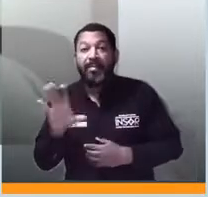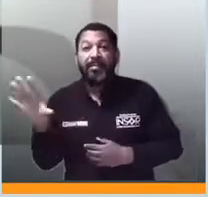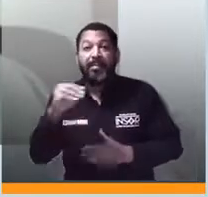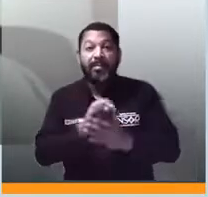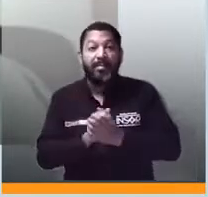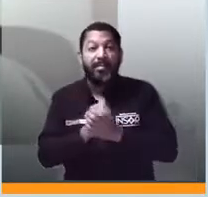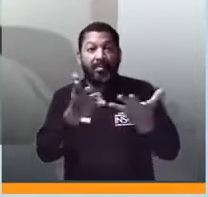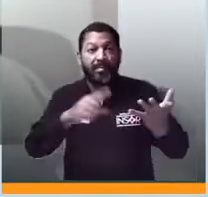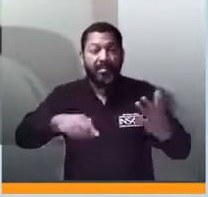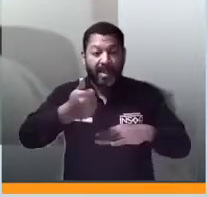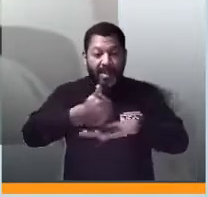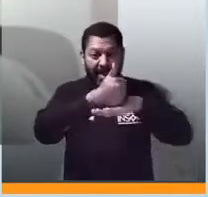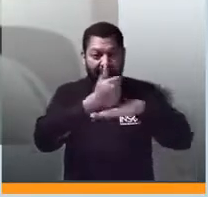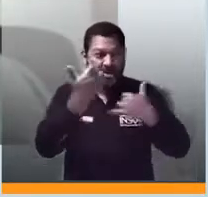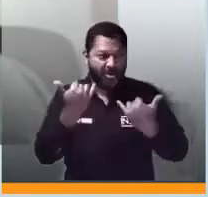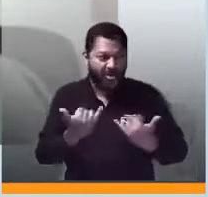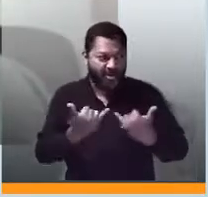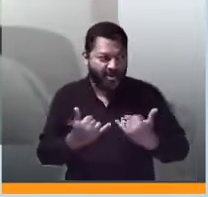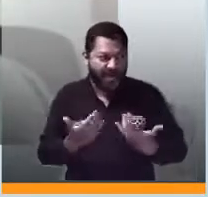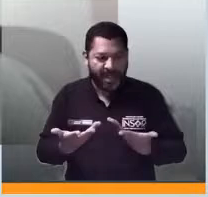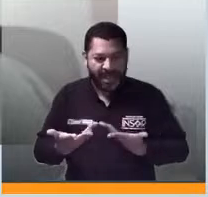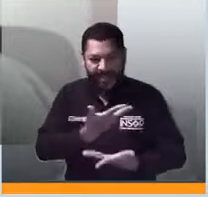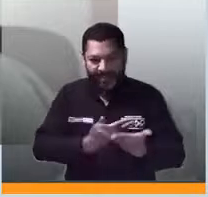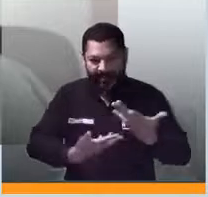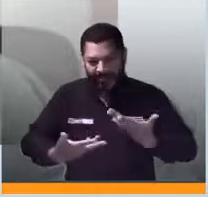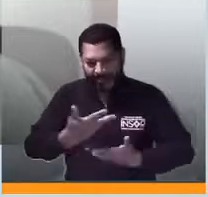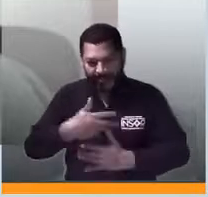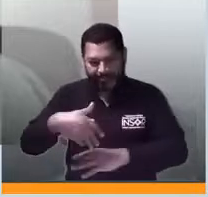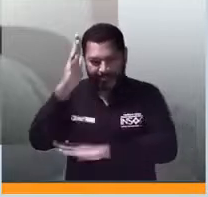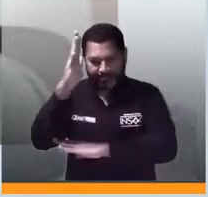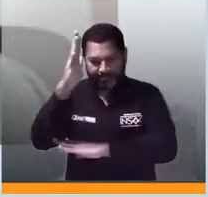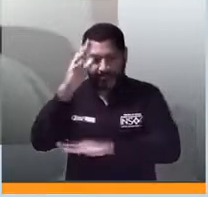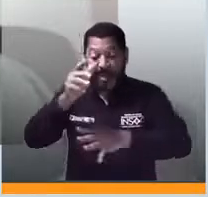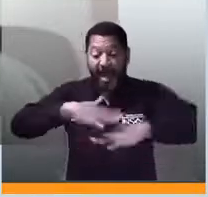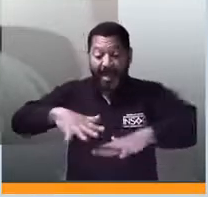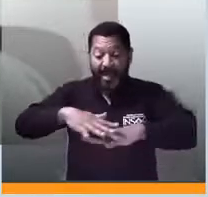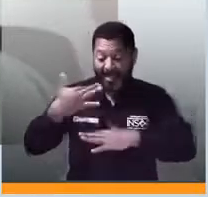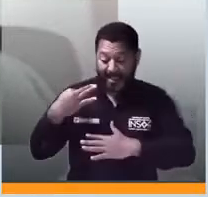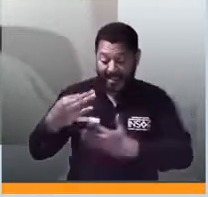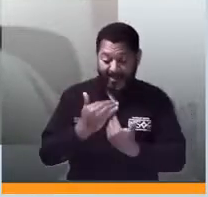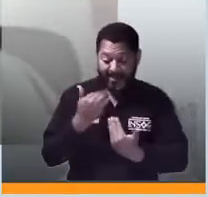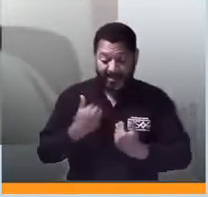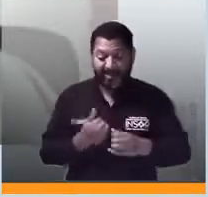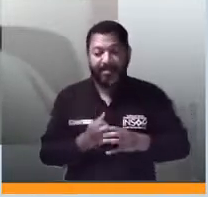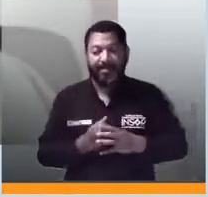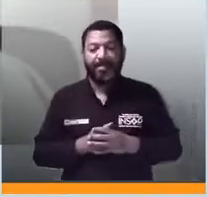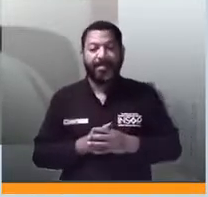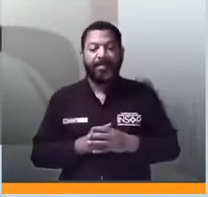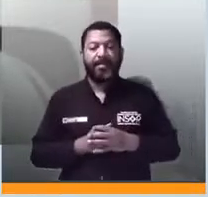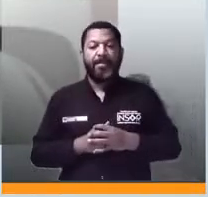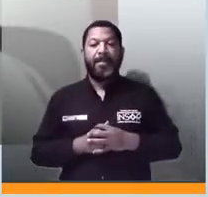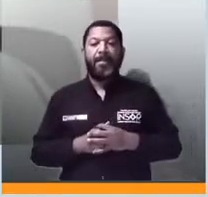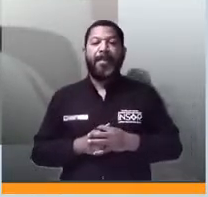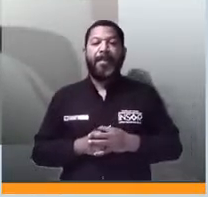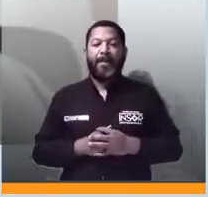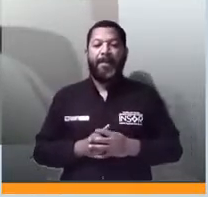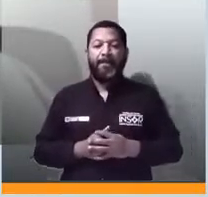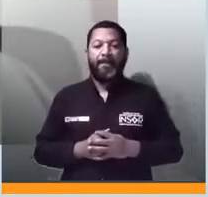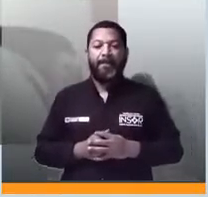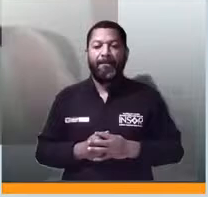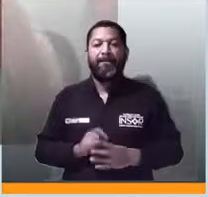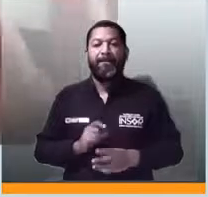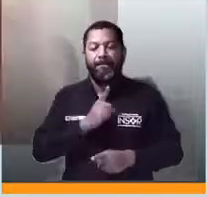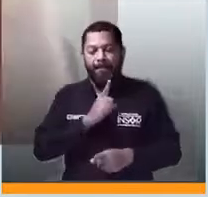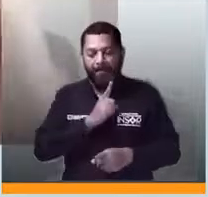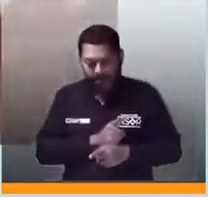colegas rectores por este panel y especialmente a la red por la invitación. Efectivamente, yo creo que la ventaja de